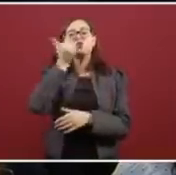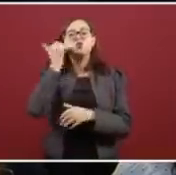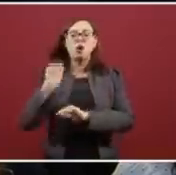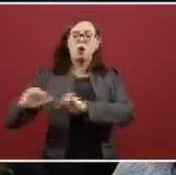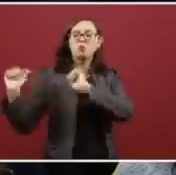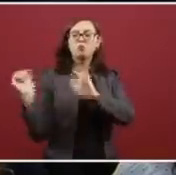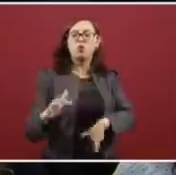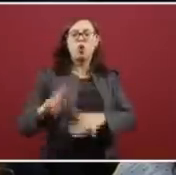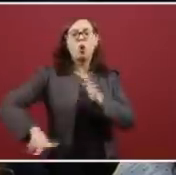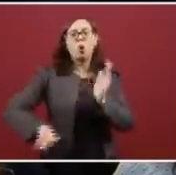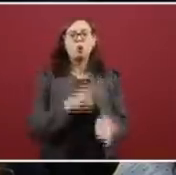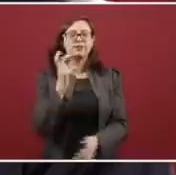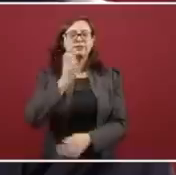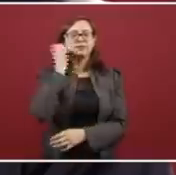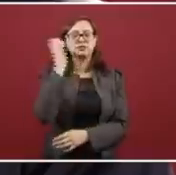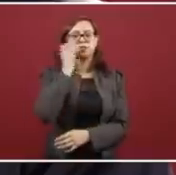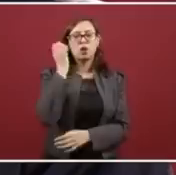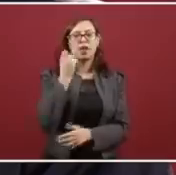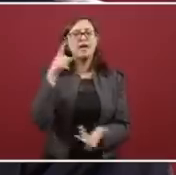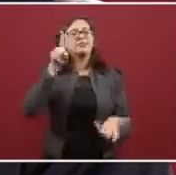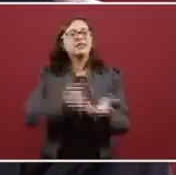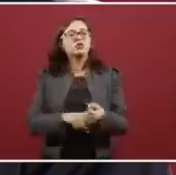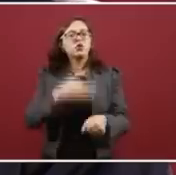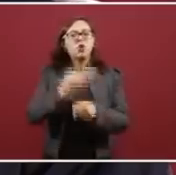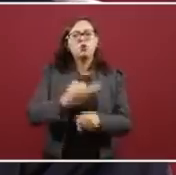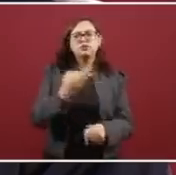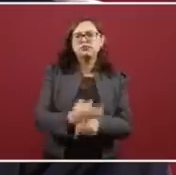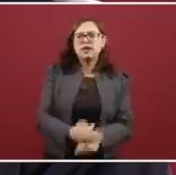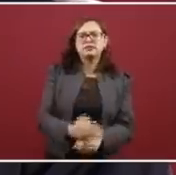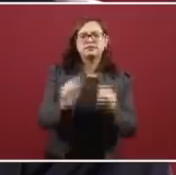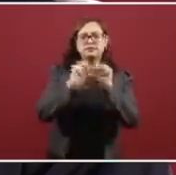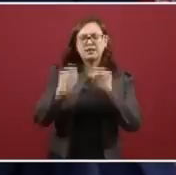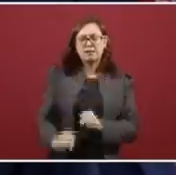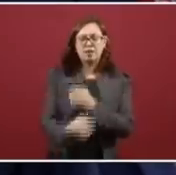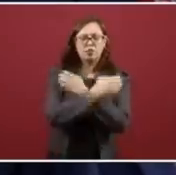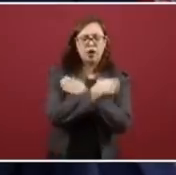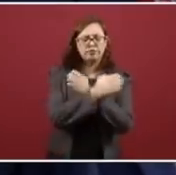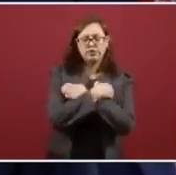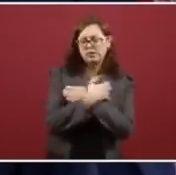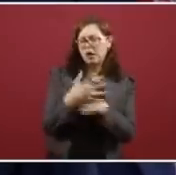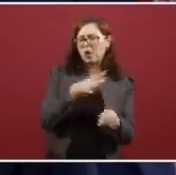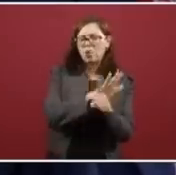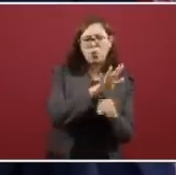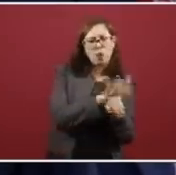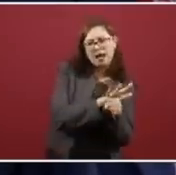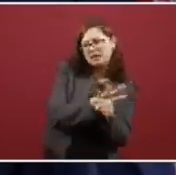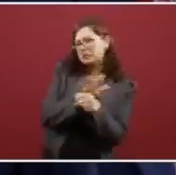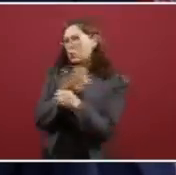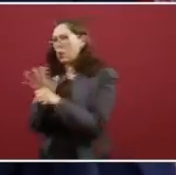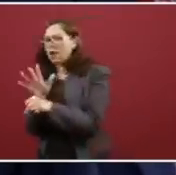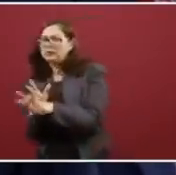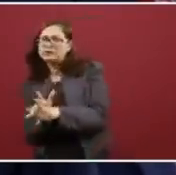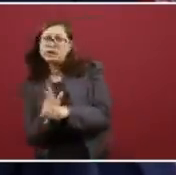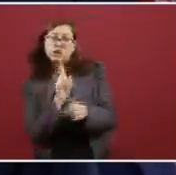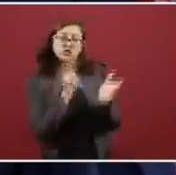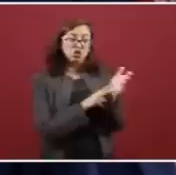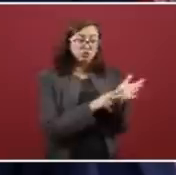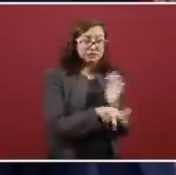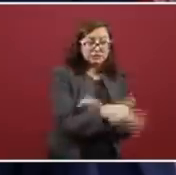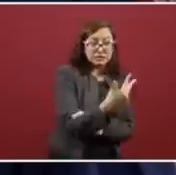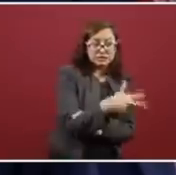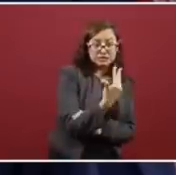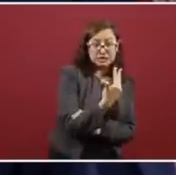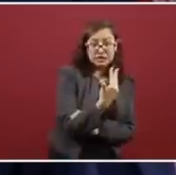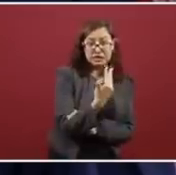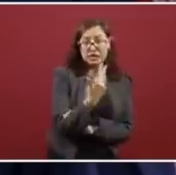qué ley educativa rige el sistema en estos momentos la del 2013 la del 2013